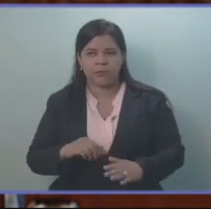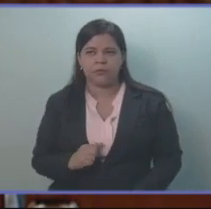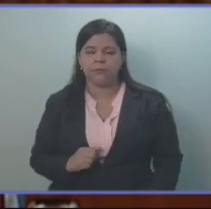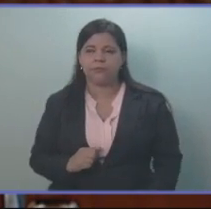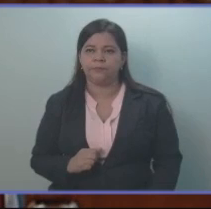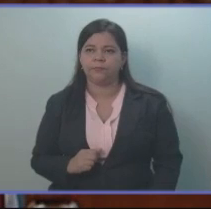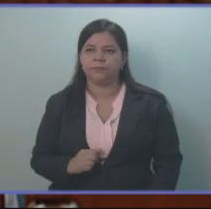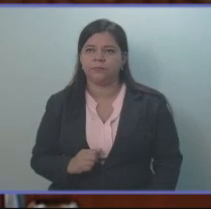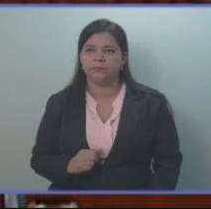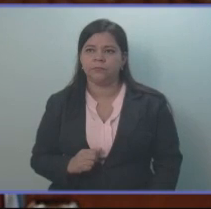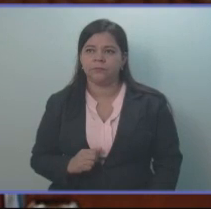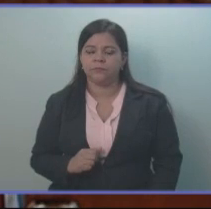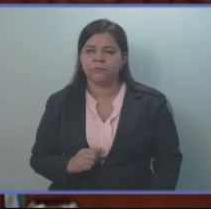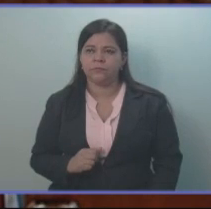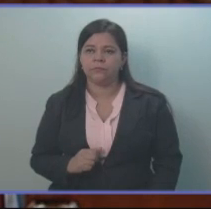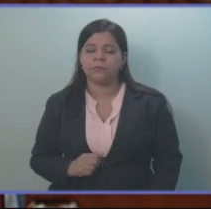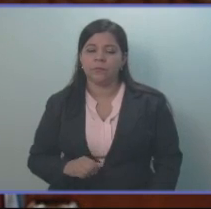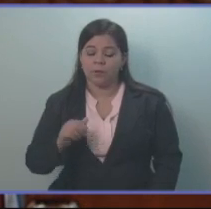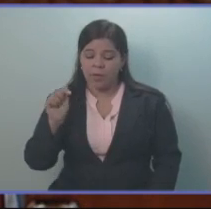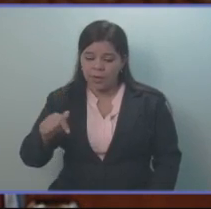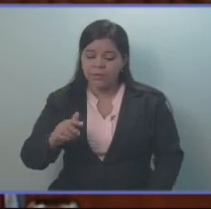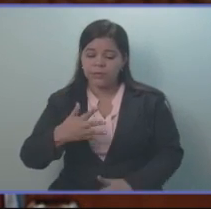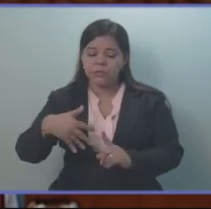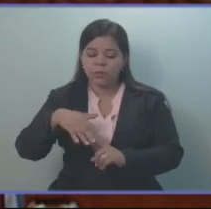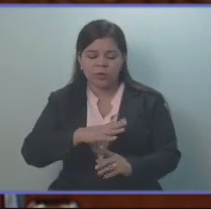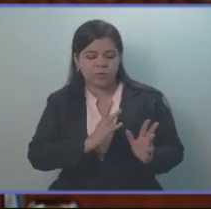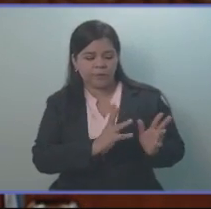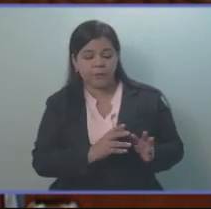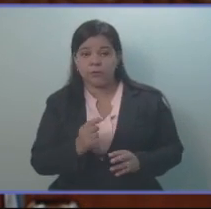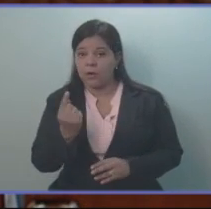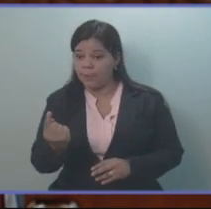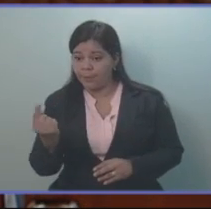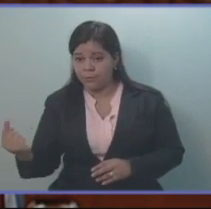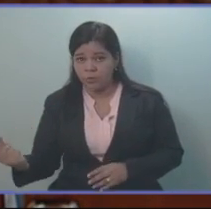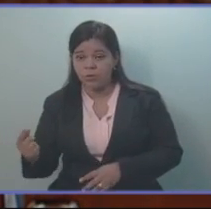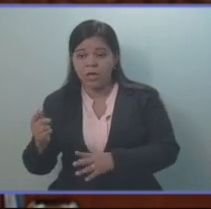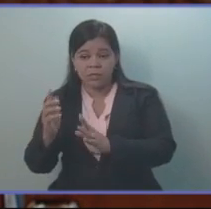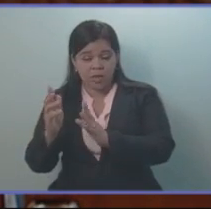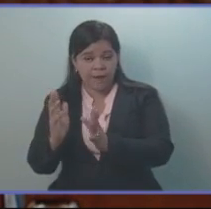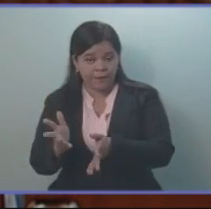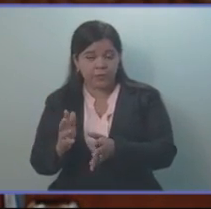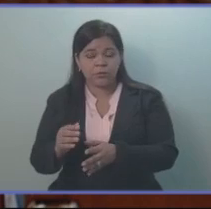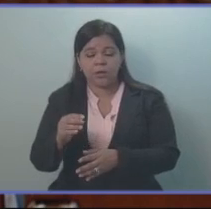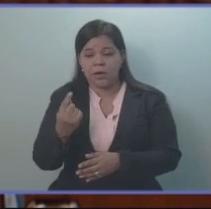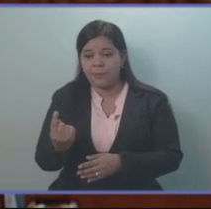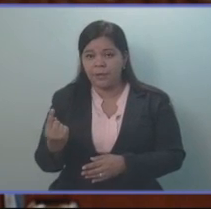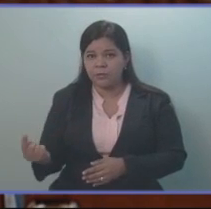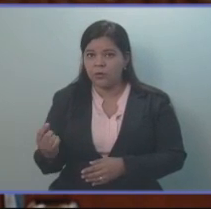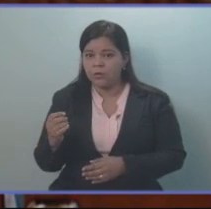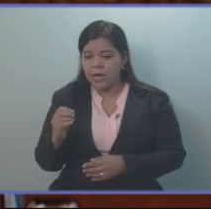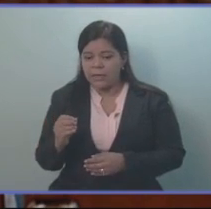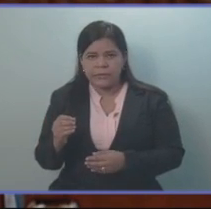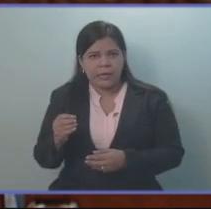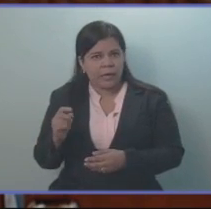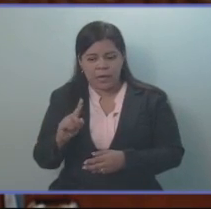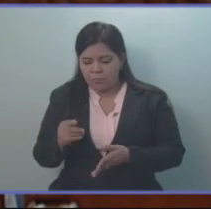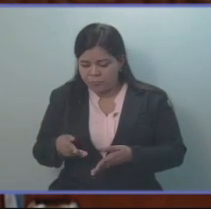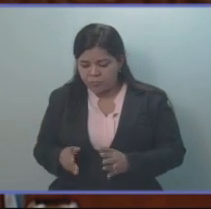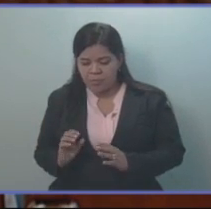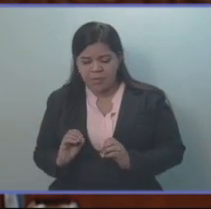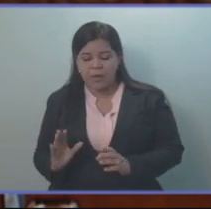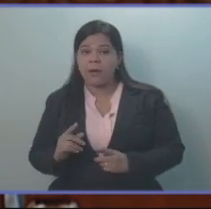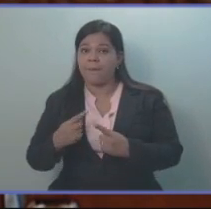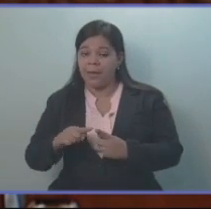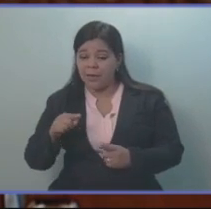CBA. Situación de abandono. Las personas en situación de abandono son aquellas de 0 años en adelante con factores de